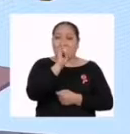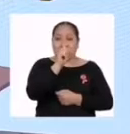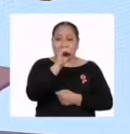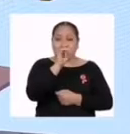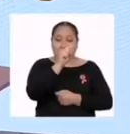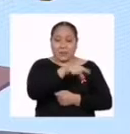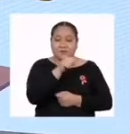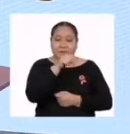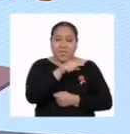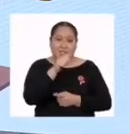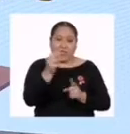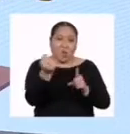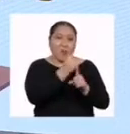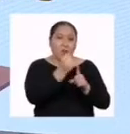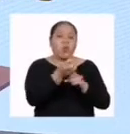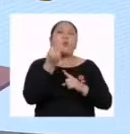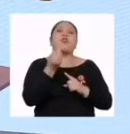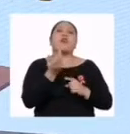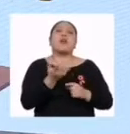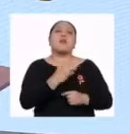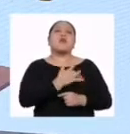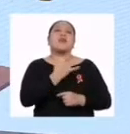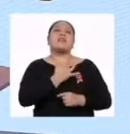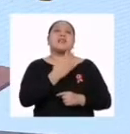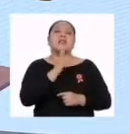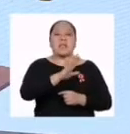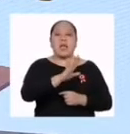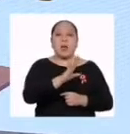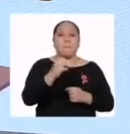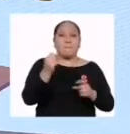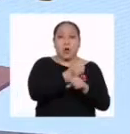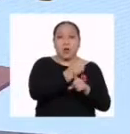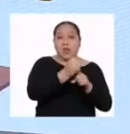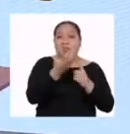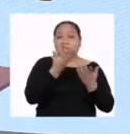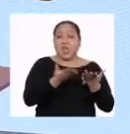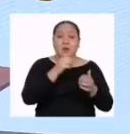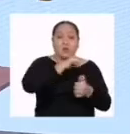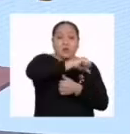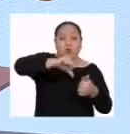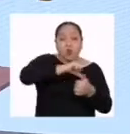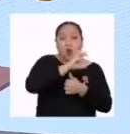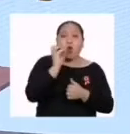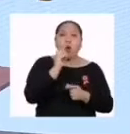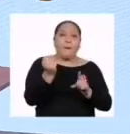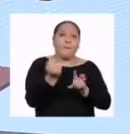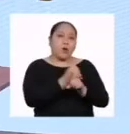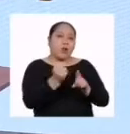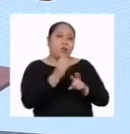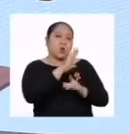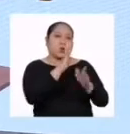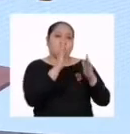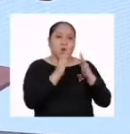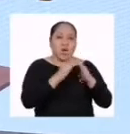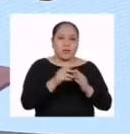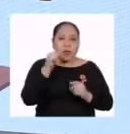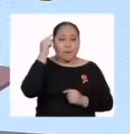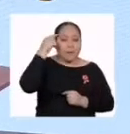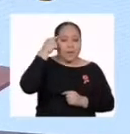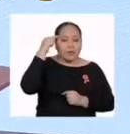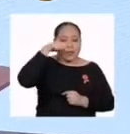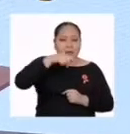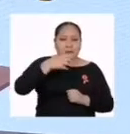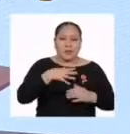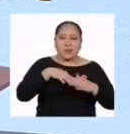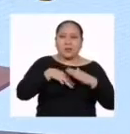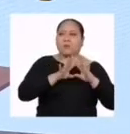estaría asociada a la violencia que estos experimentan en su entorno o su casa, razón por la cual ven a las tribunas como una oportunidad de